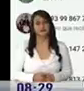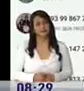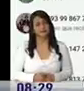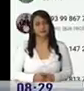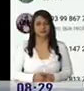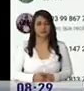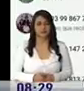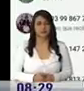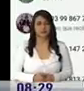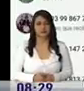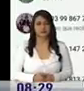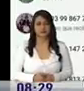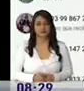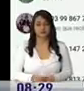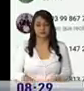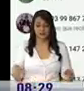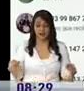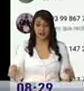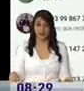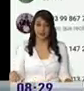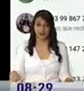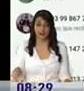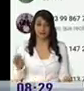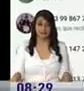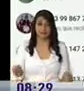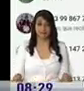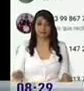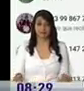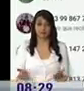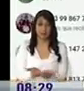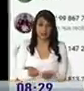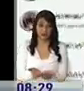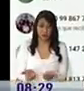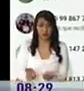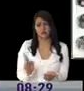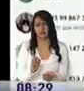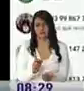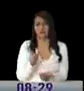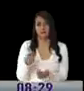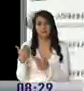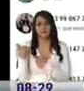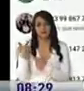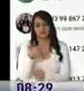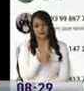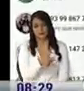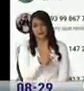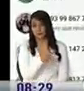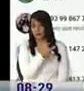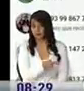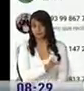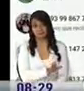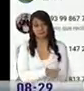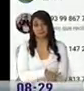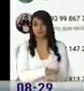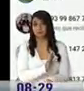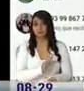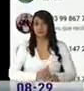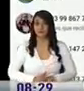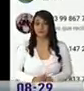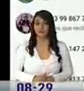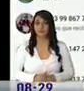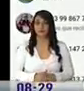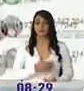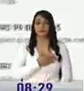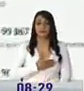los de alcantarillas son basureros por favor ahí es responsabilidad ciudadana también por favor mece buen